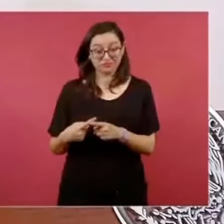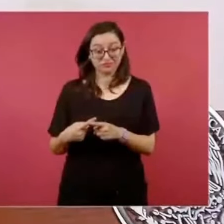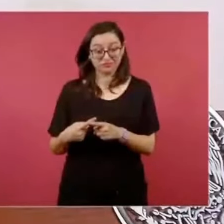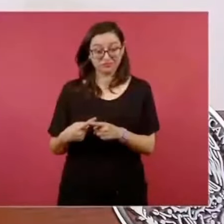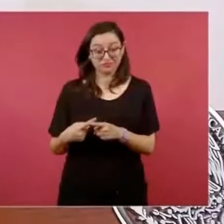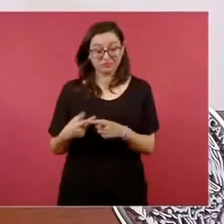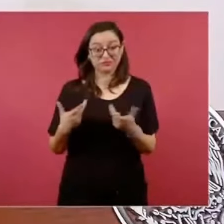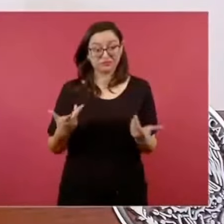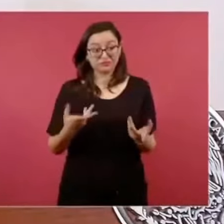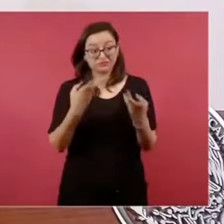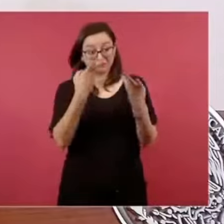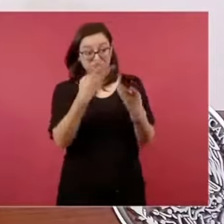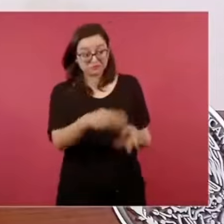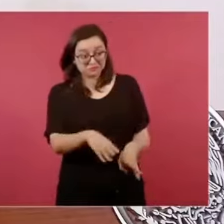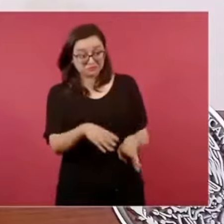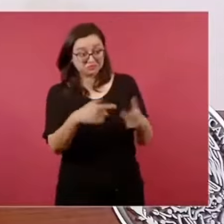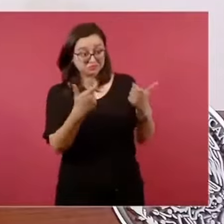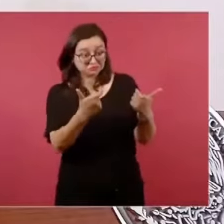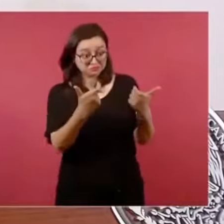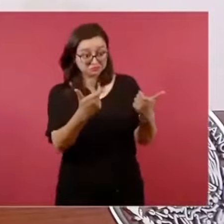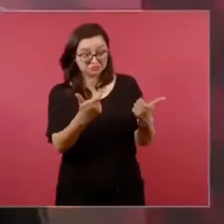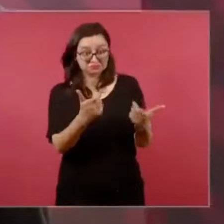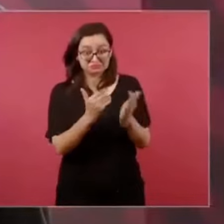para los banqueros.